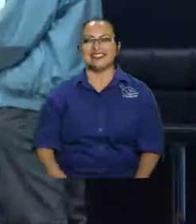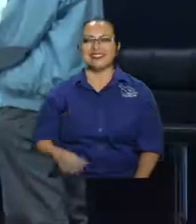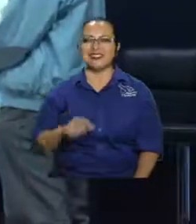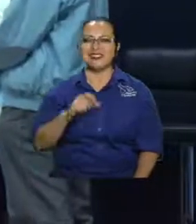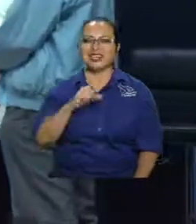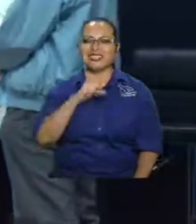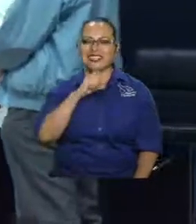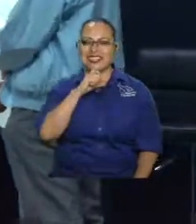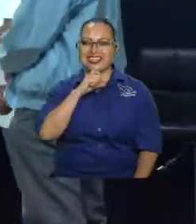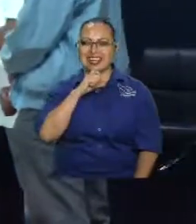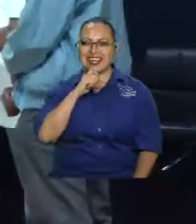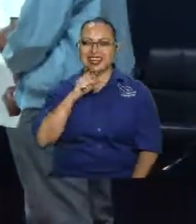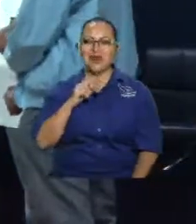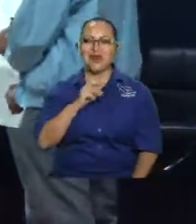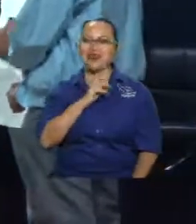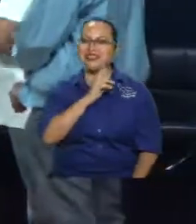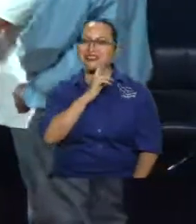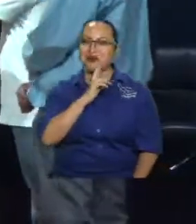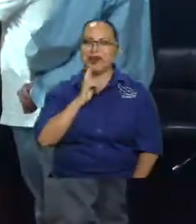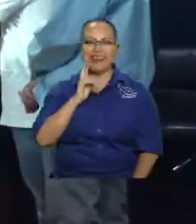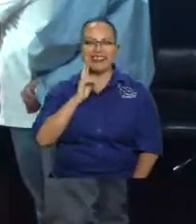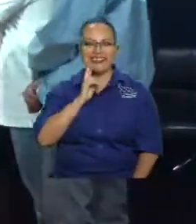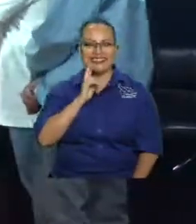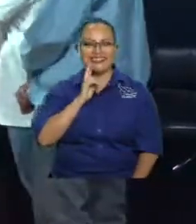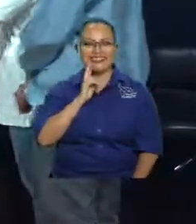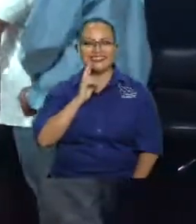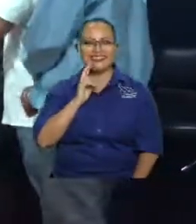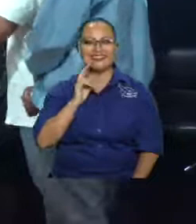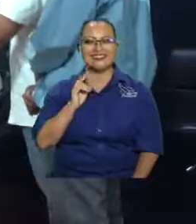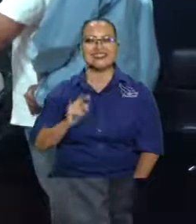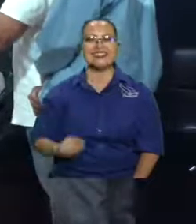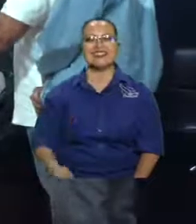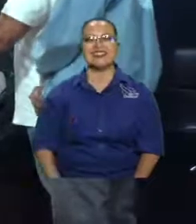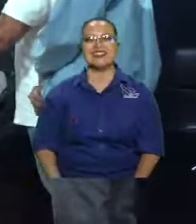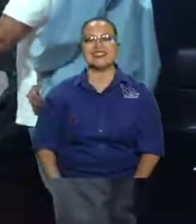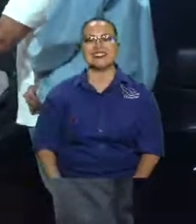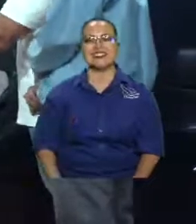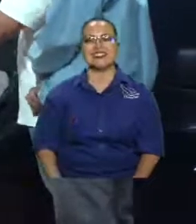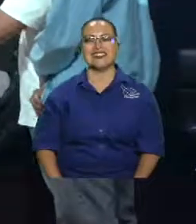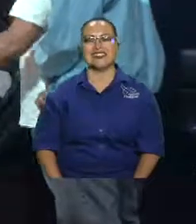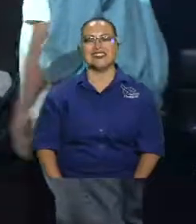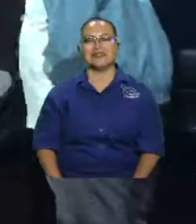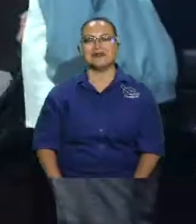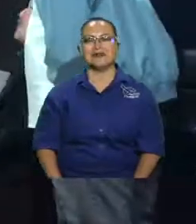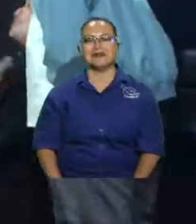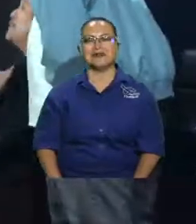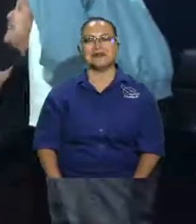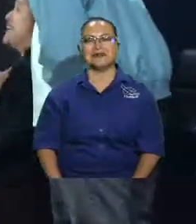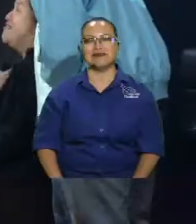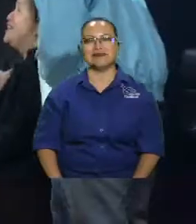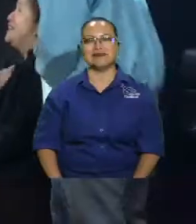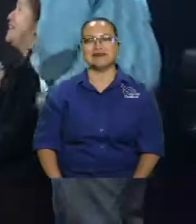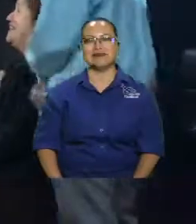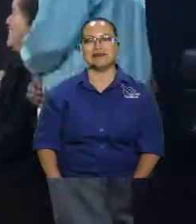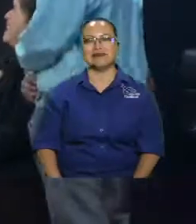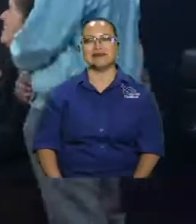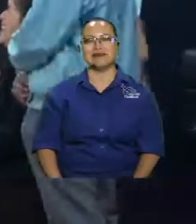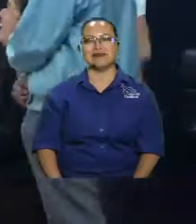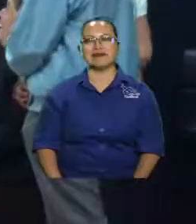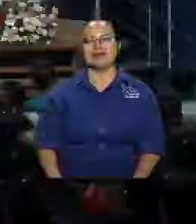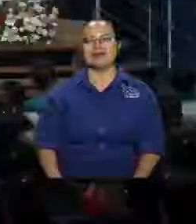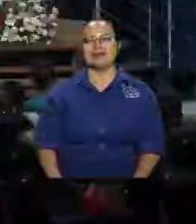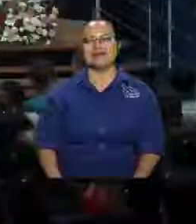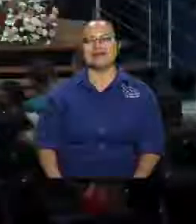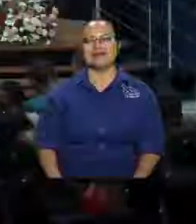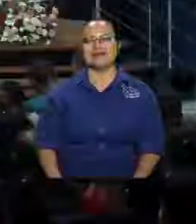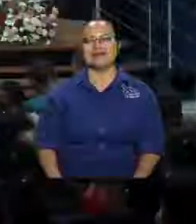Una cena en un restaurante. Una cena en Rusia, muy bien. ¿Ebu? ¿Tú también, ma? ¿O no? Yo